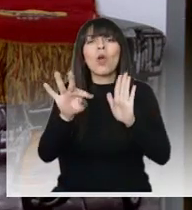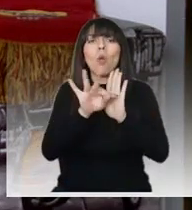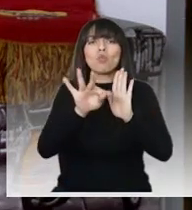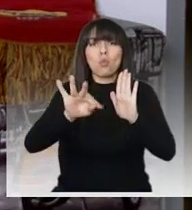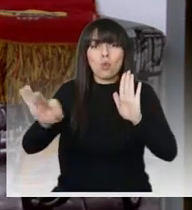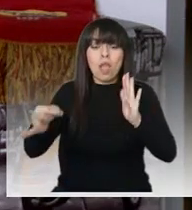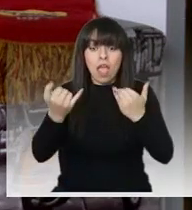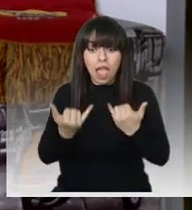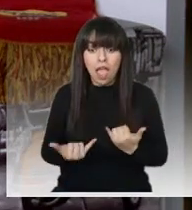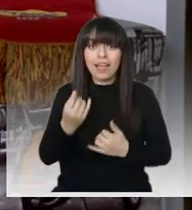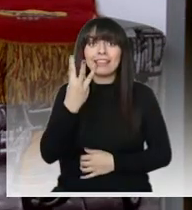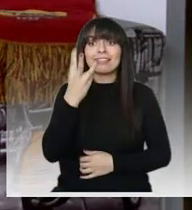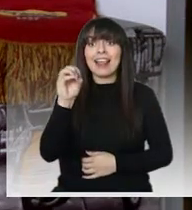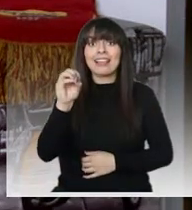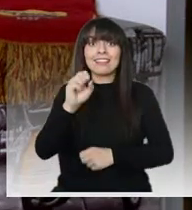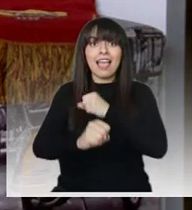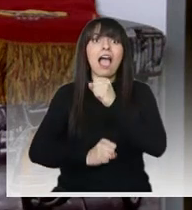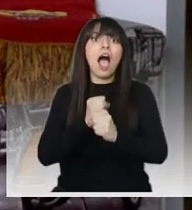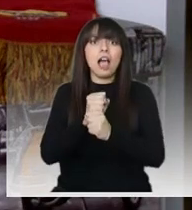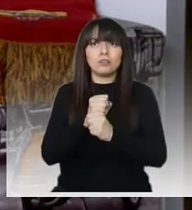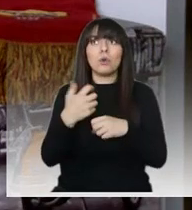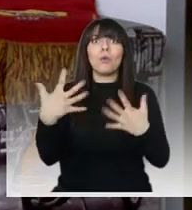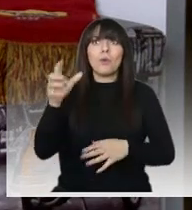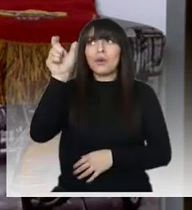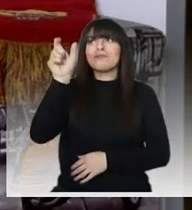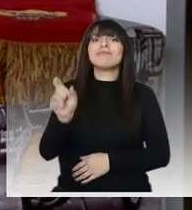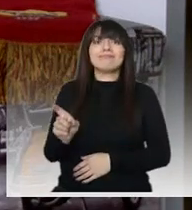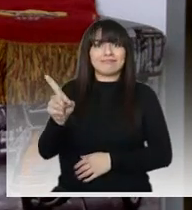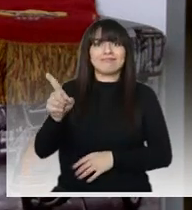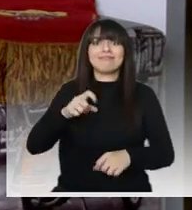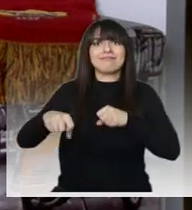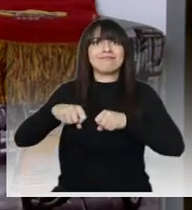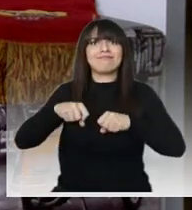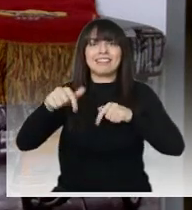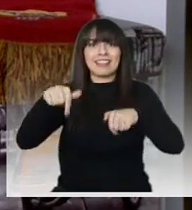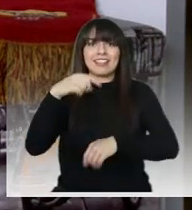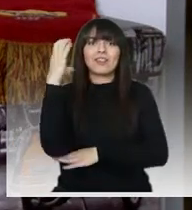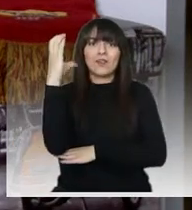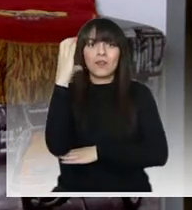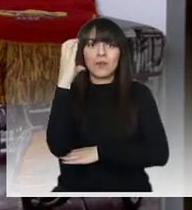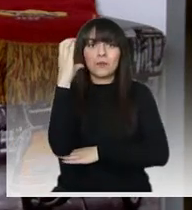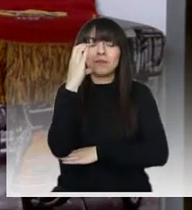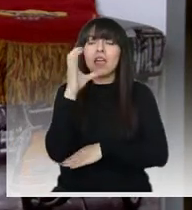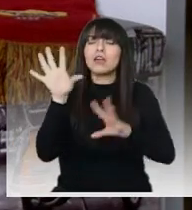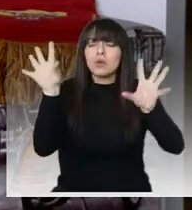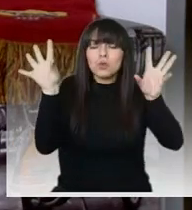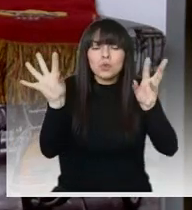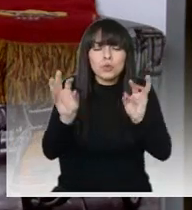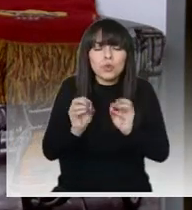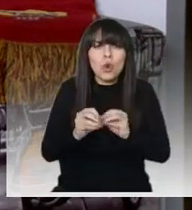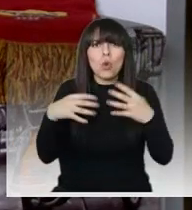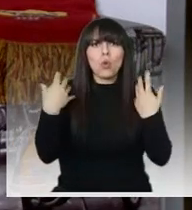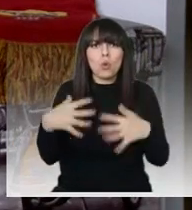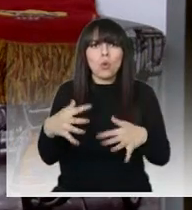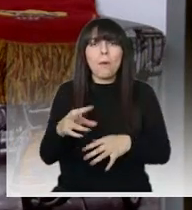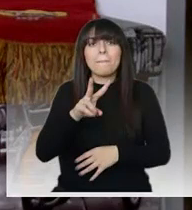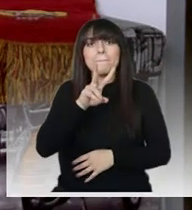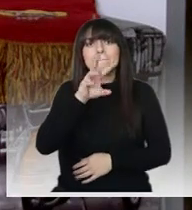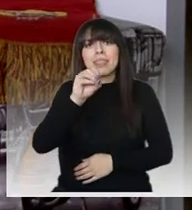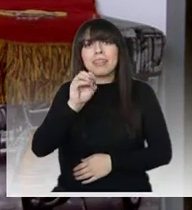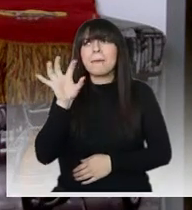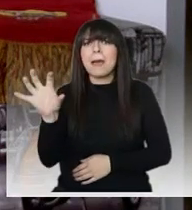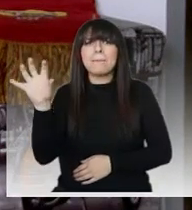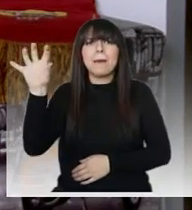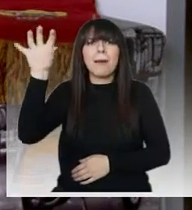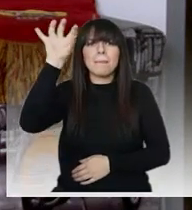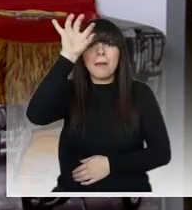máximos exponentes de esta disciplina en el país y acumula, entre otros récords, más de 20 países donde ha jugado. Su